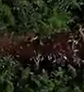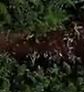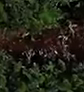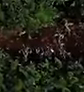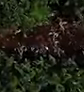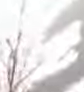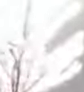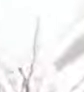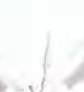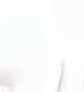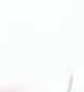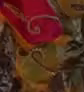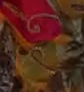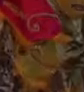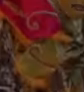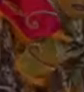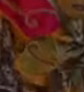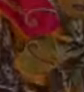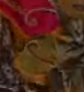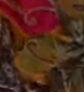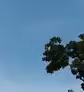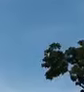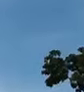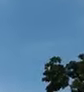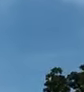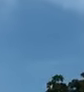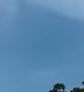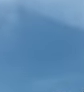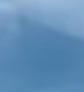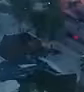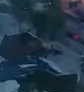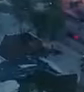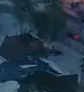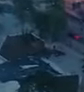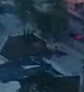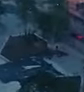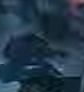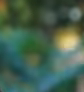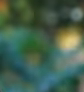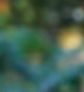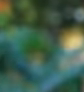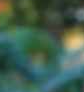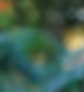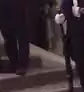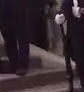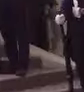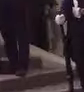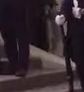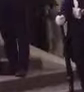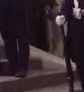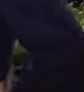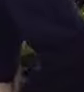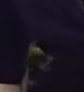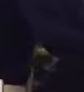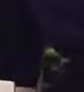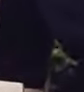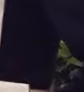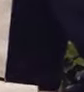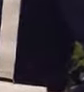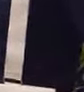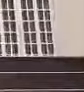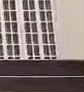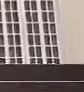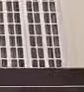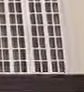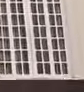todas deben enlazarse a la cadena nacional de radio y televisión a continuación se dirigirá al país su excelencia